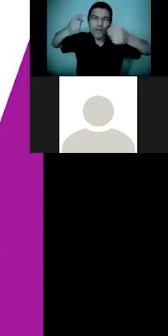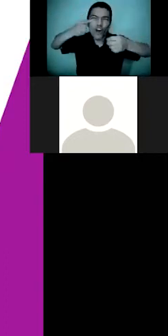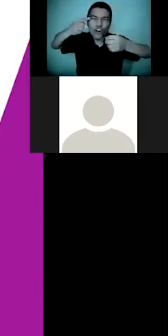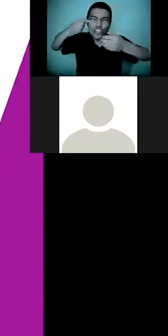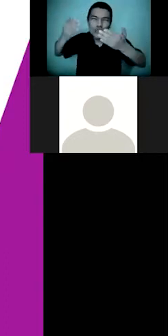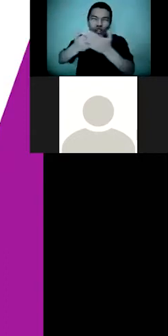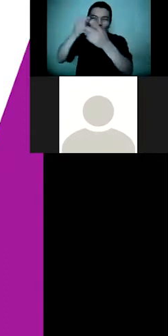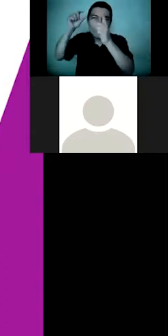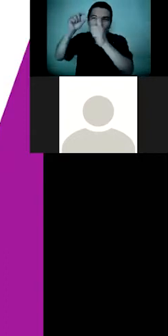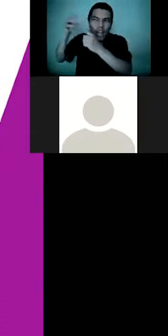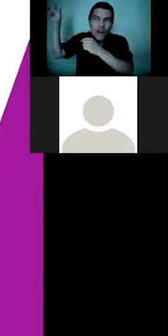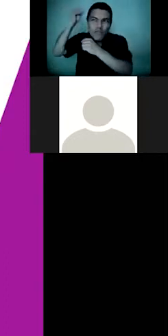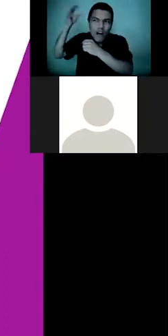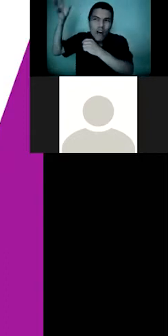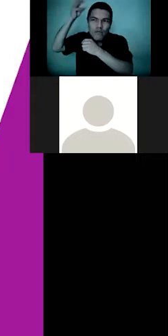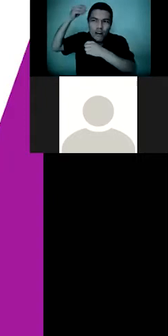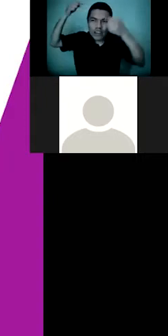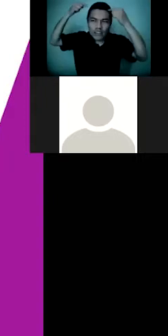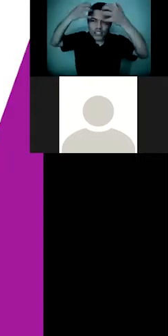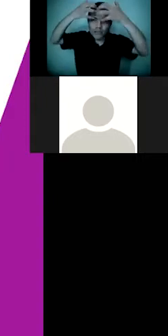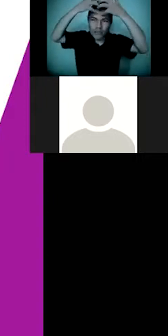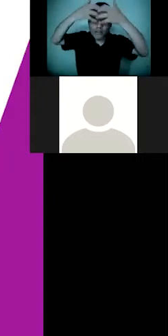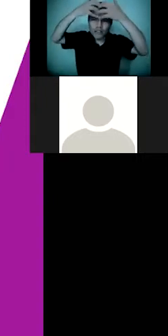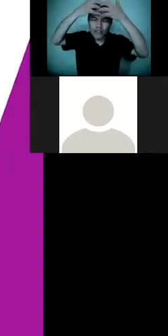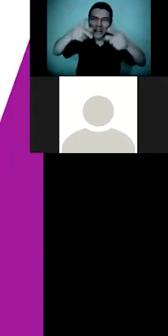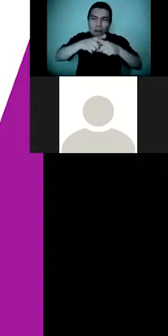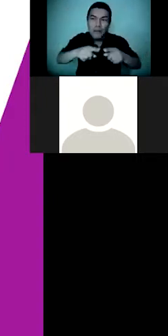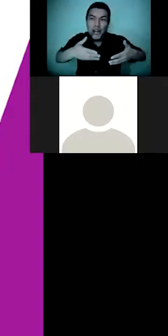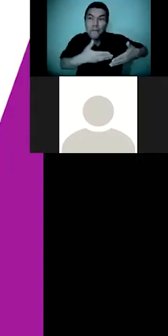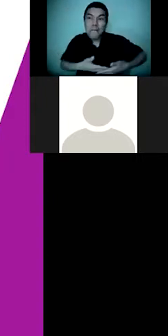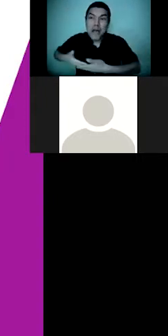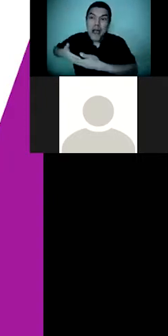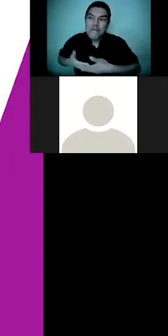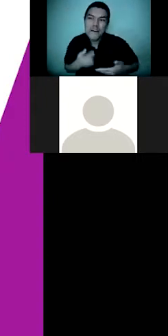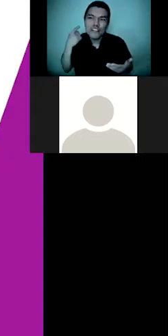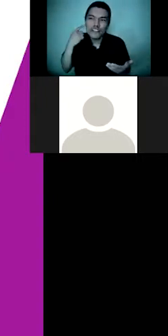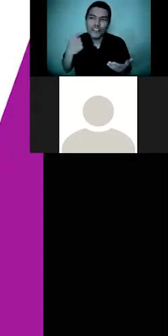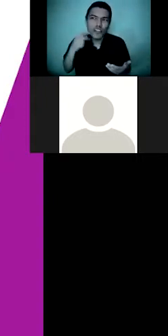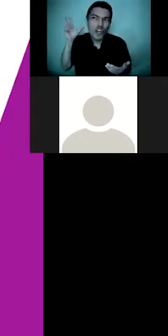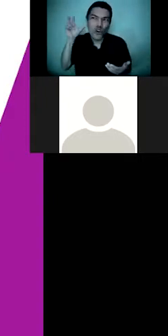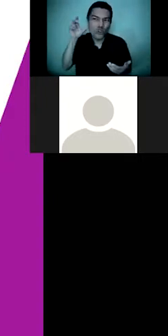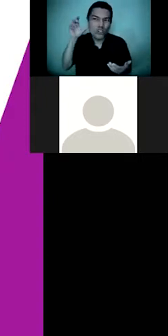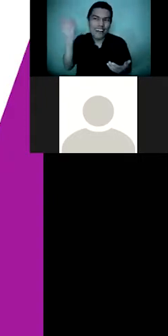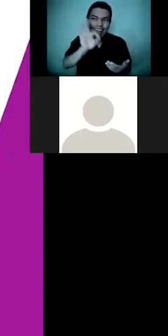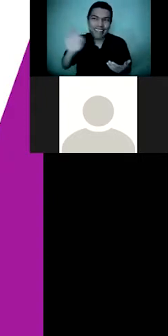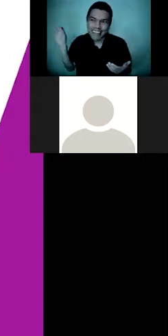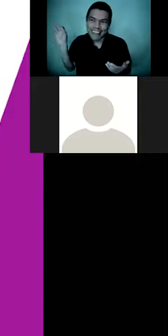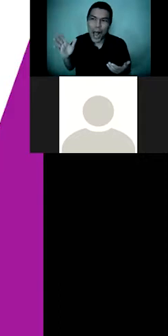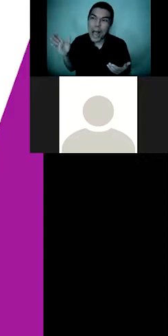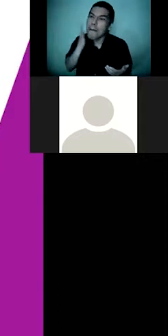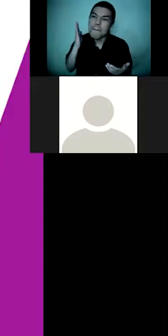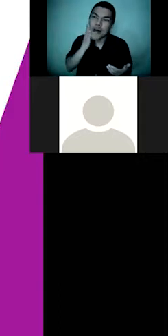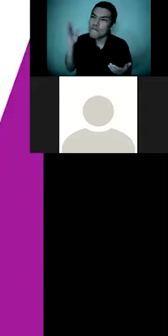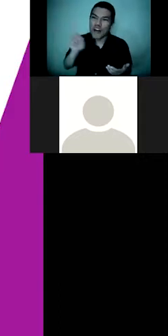cerebro. ¿No es cierto? Así va aprendiendo nuevas palabras, nuevas palabras. El bebé sordo, como